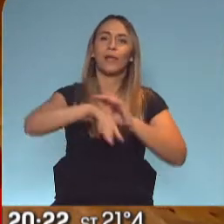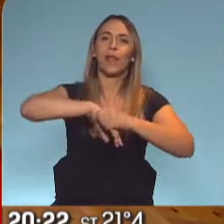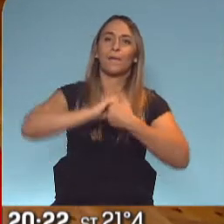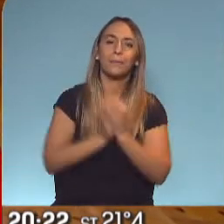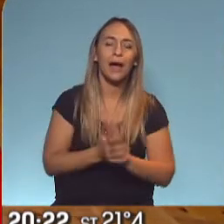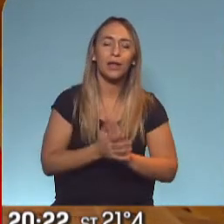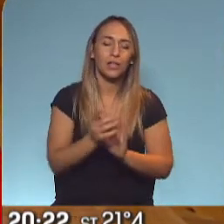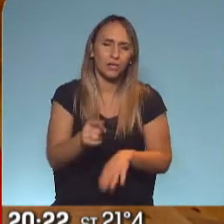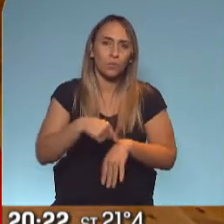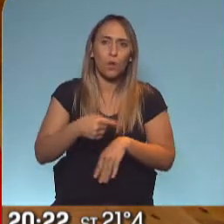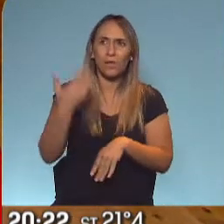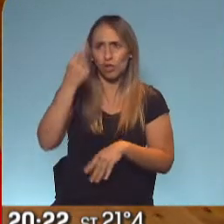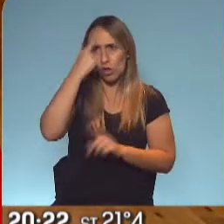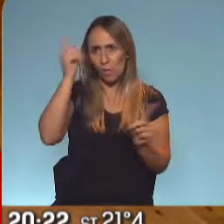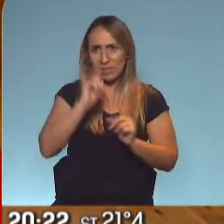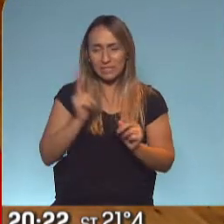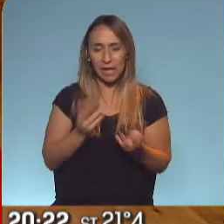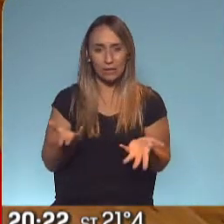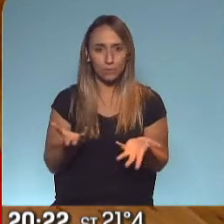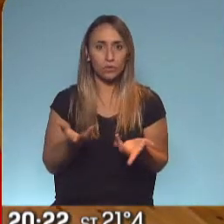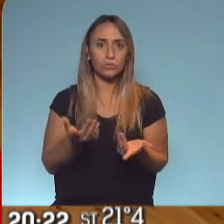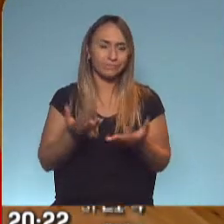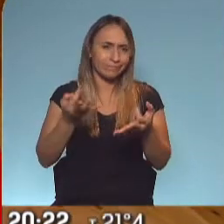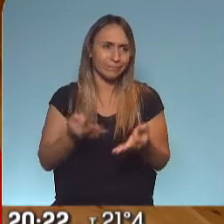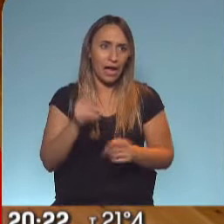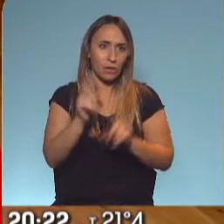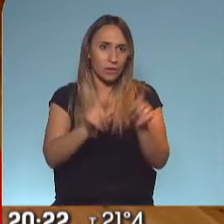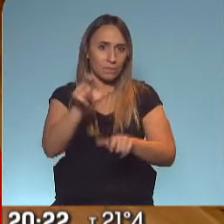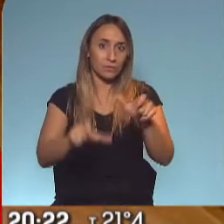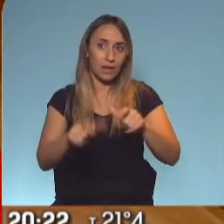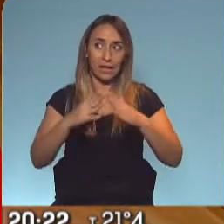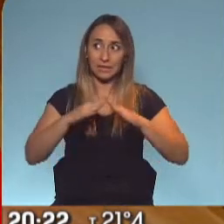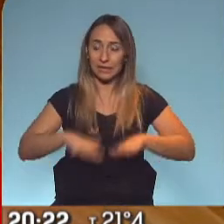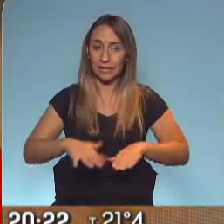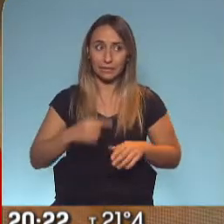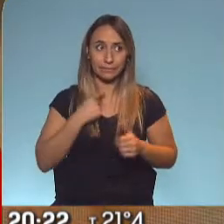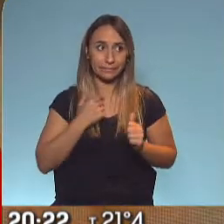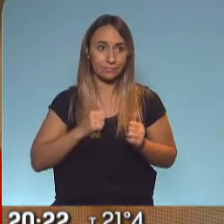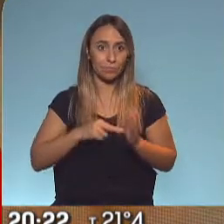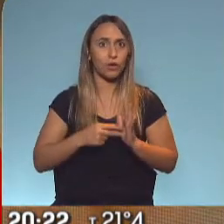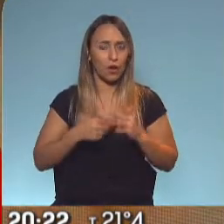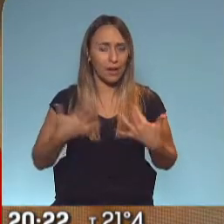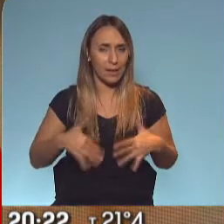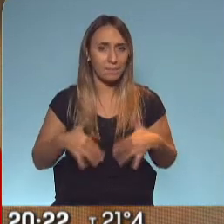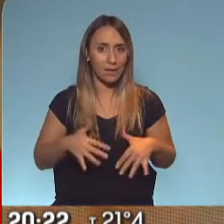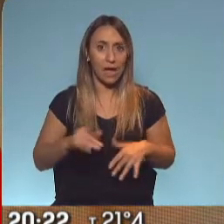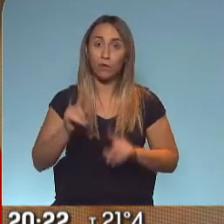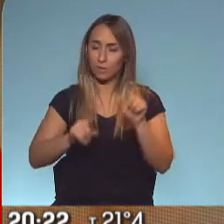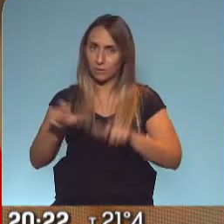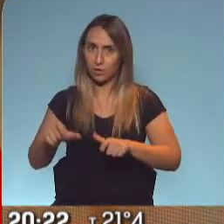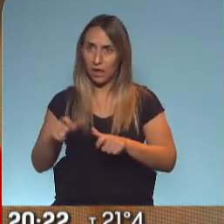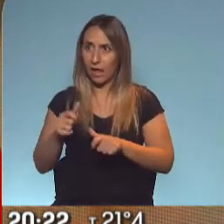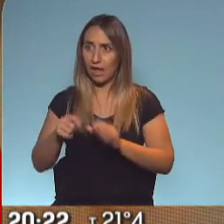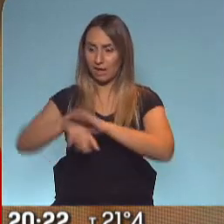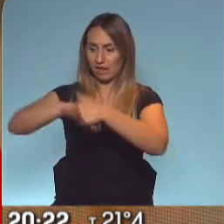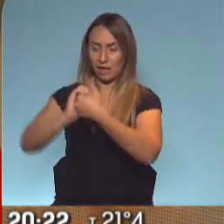teníamos tan en cuenta como debíamos tener en cuenta que algunas personas por quedarse en su casa generaba un problema y algunas personas no tenían cómo lavarse las manos. Igual